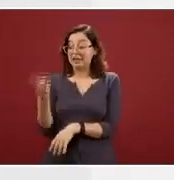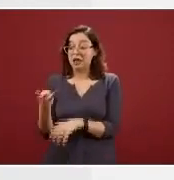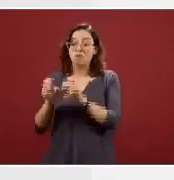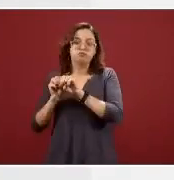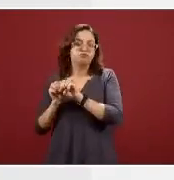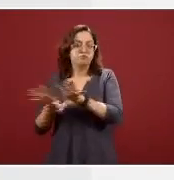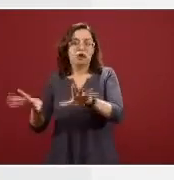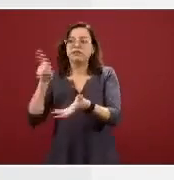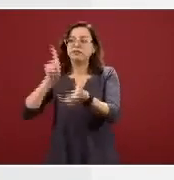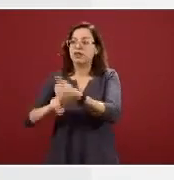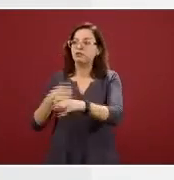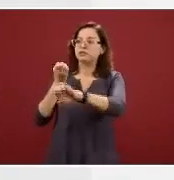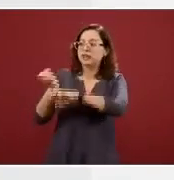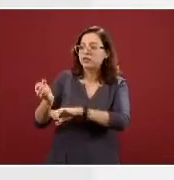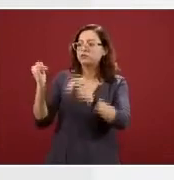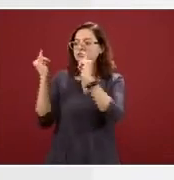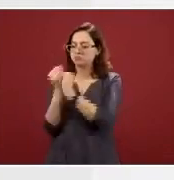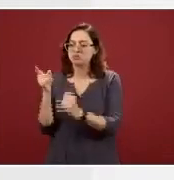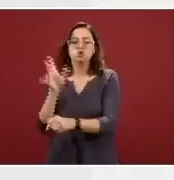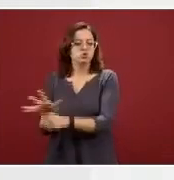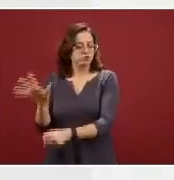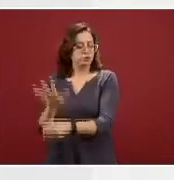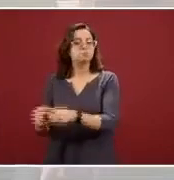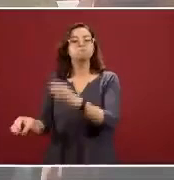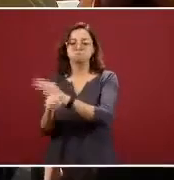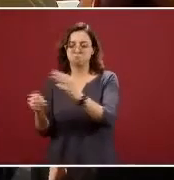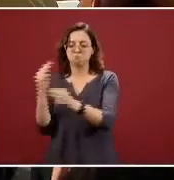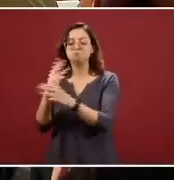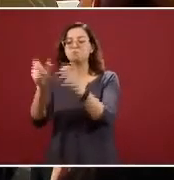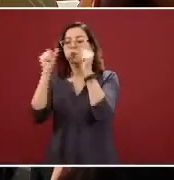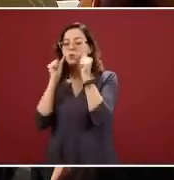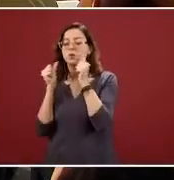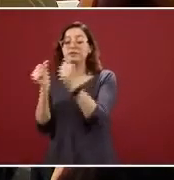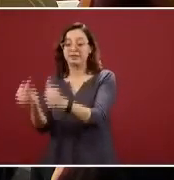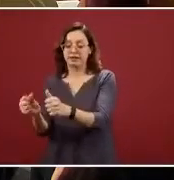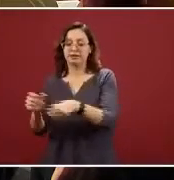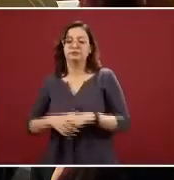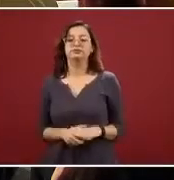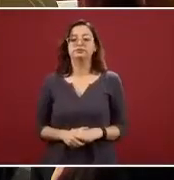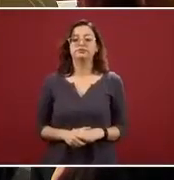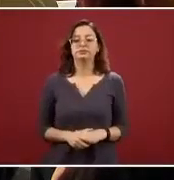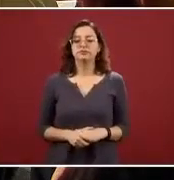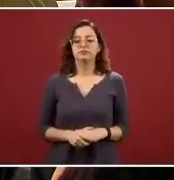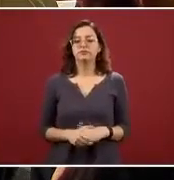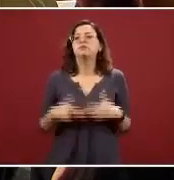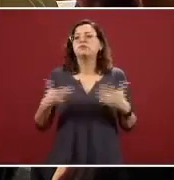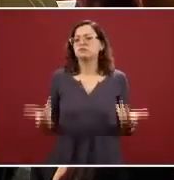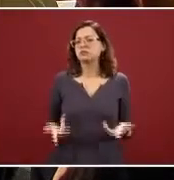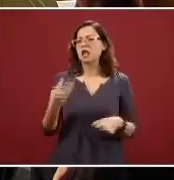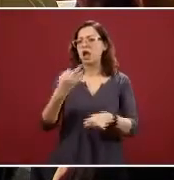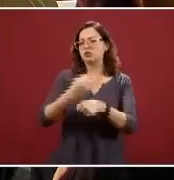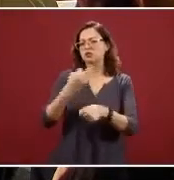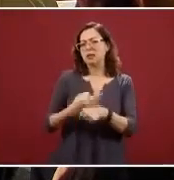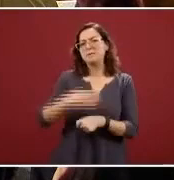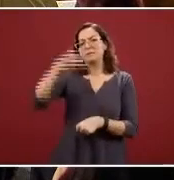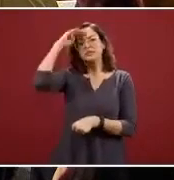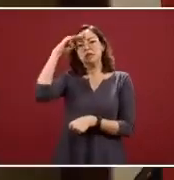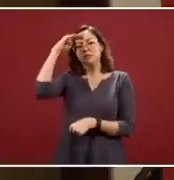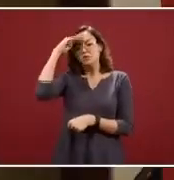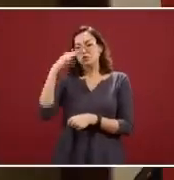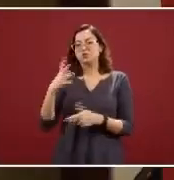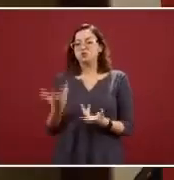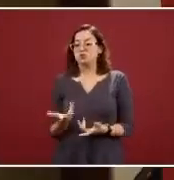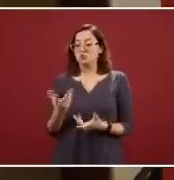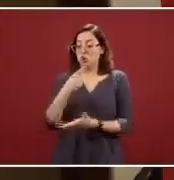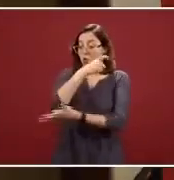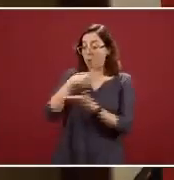en la institución, tengan los insumos necesarios para la atención. Esto quiere decir que en principio estamos pensando distribuir 56% de la